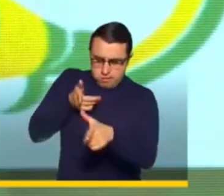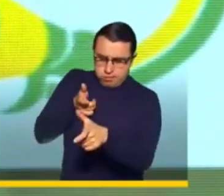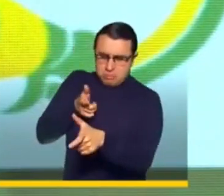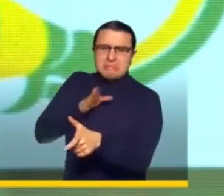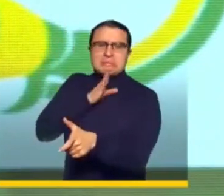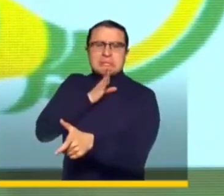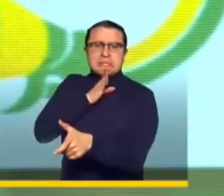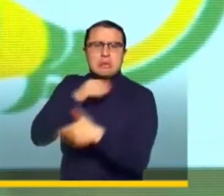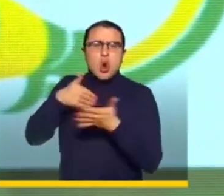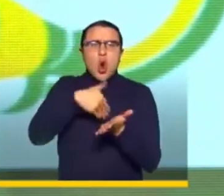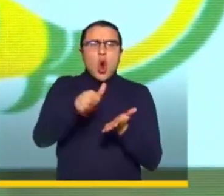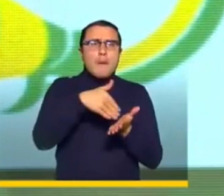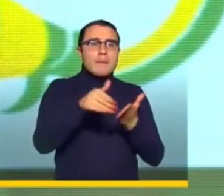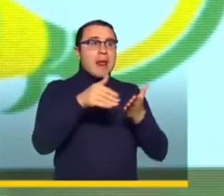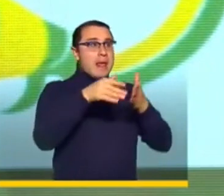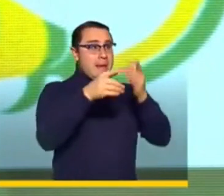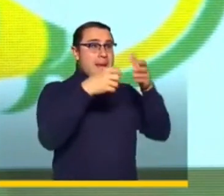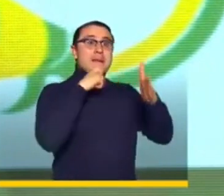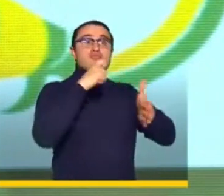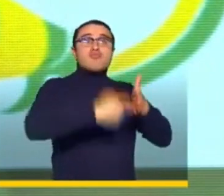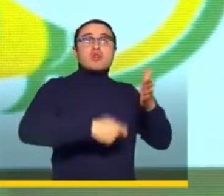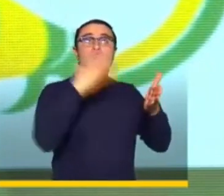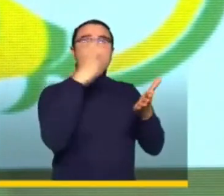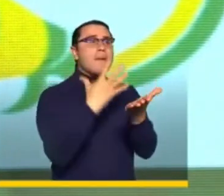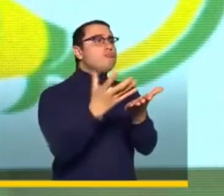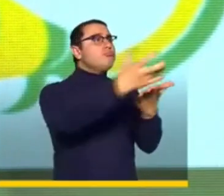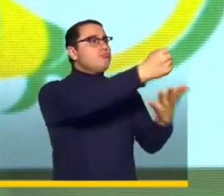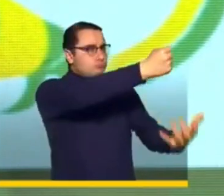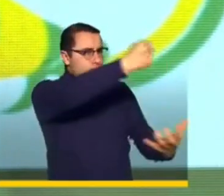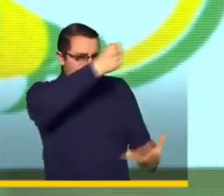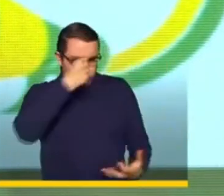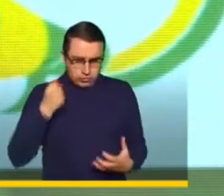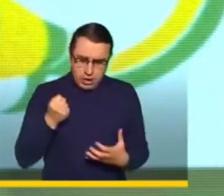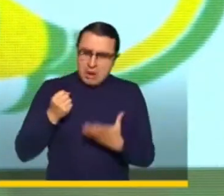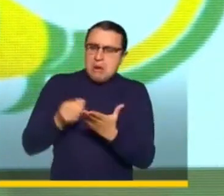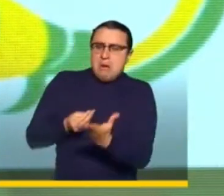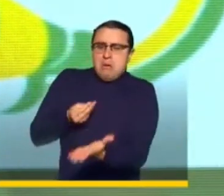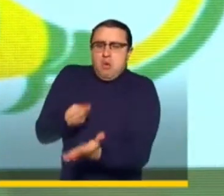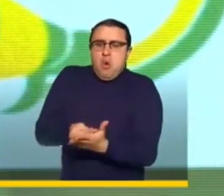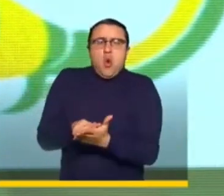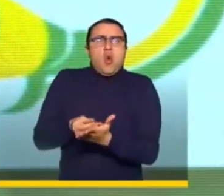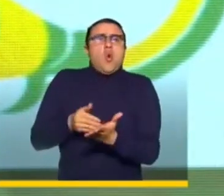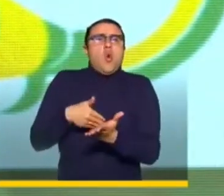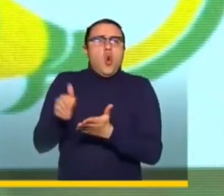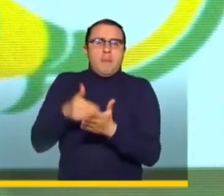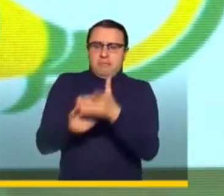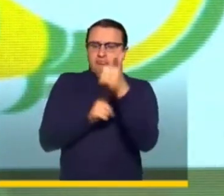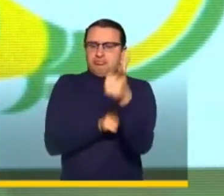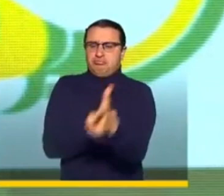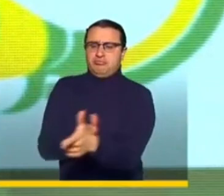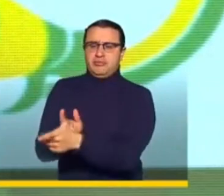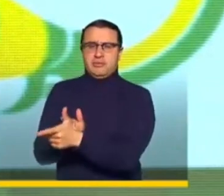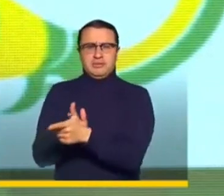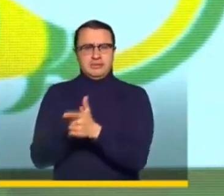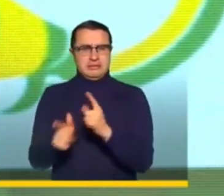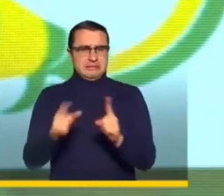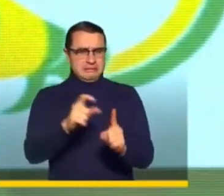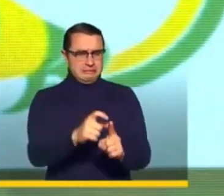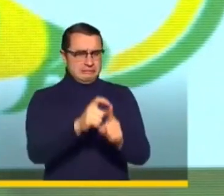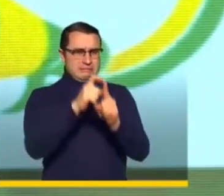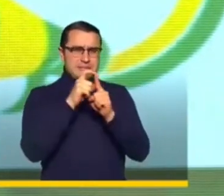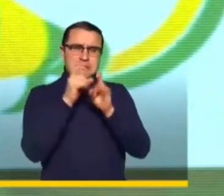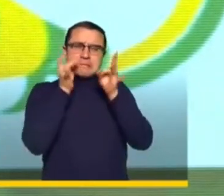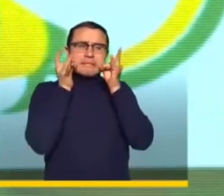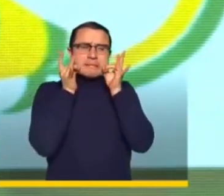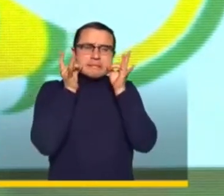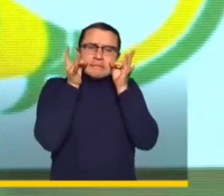los colombianos, por miles. La palabra iba expresando una terrible realidad, no era una